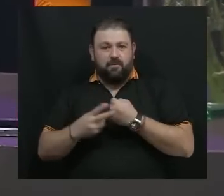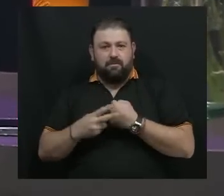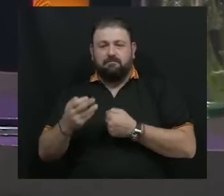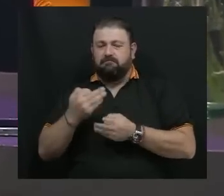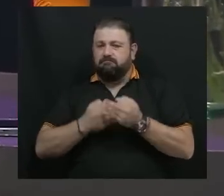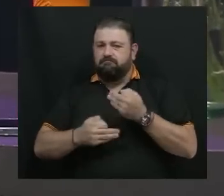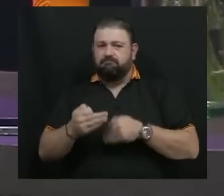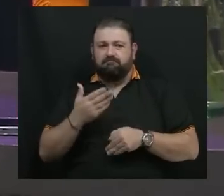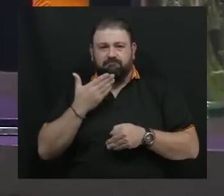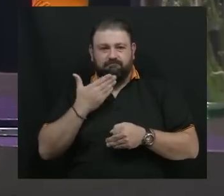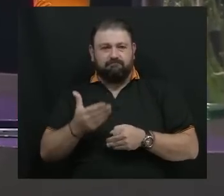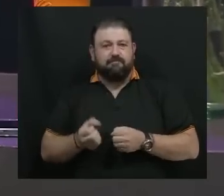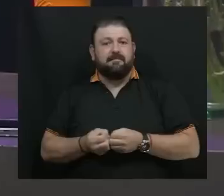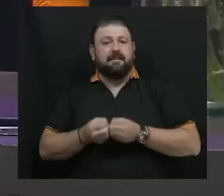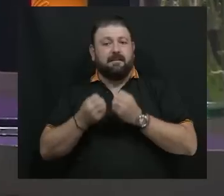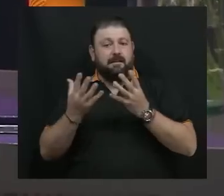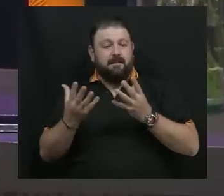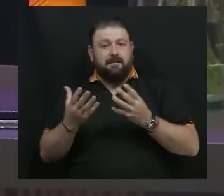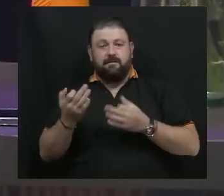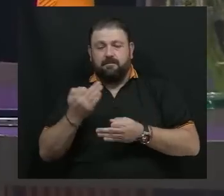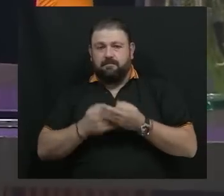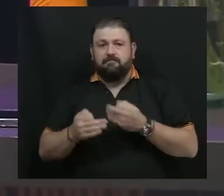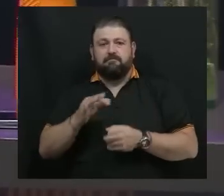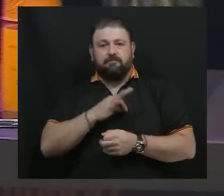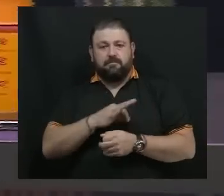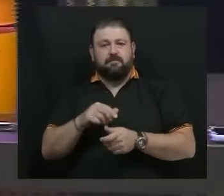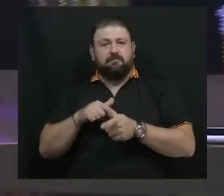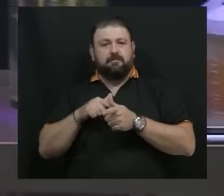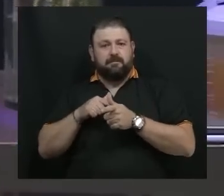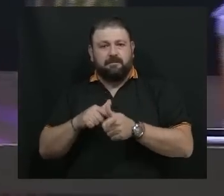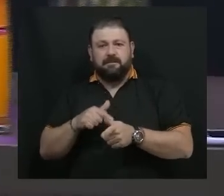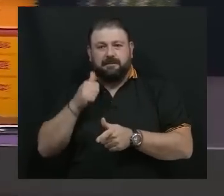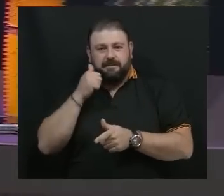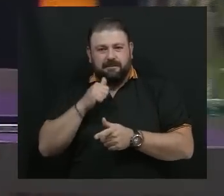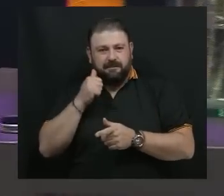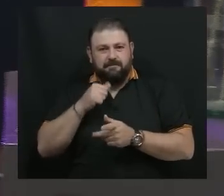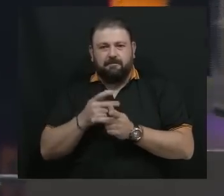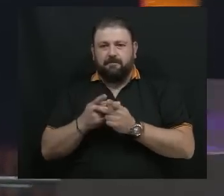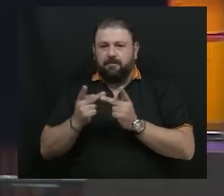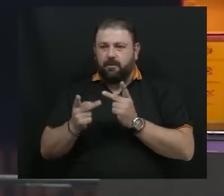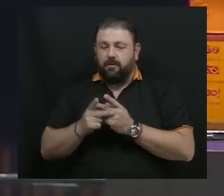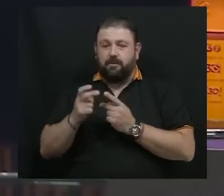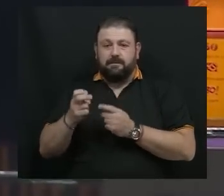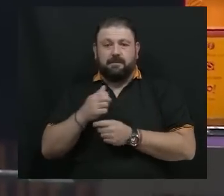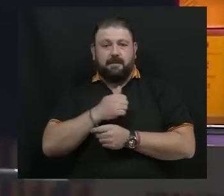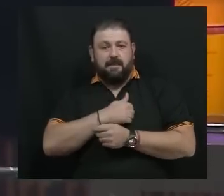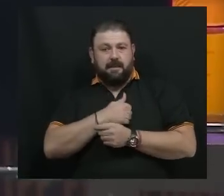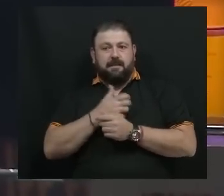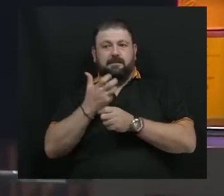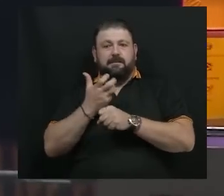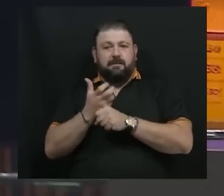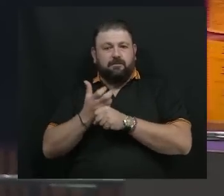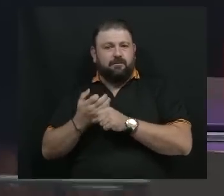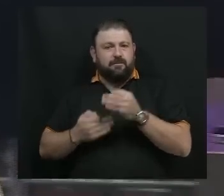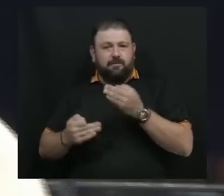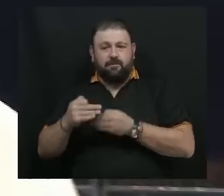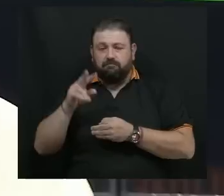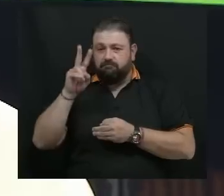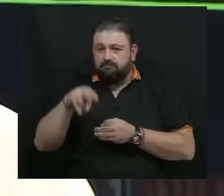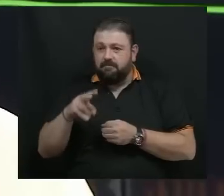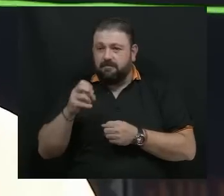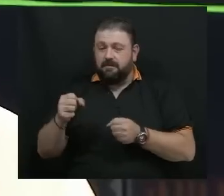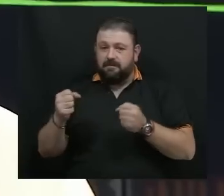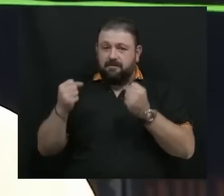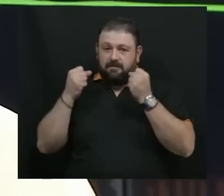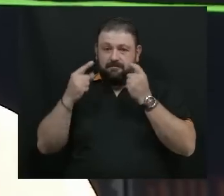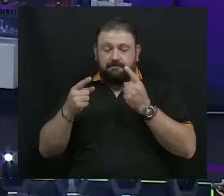obviamente también podemos tener distribución y venta de productos en Canadá a través de Estados Unidos. Y bueno, con esto me impacta porque tú tienes un